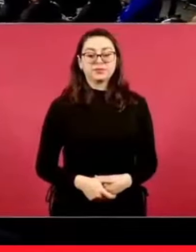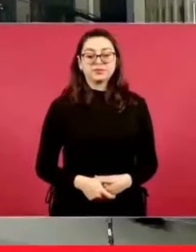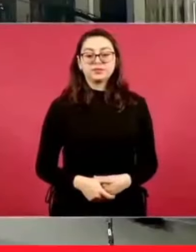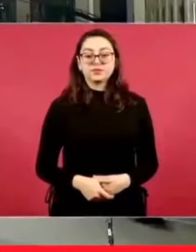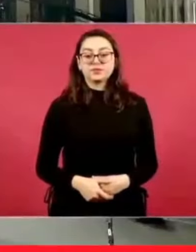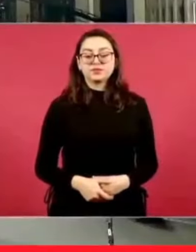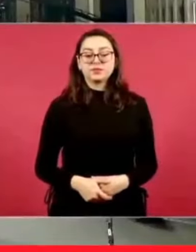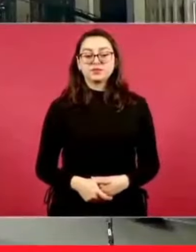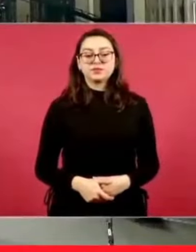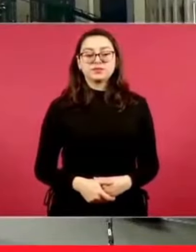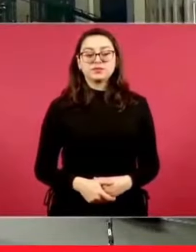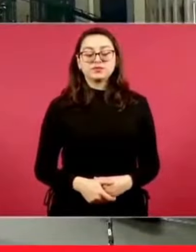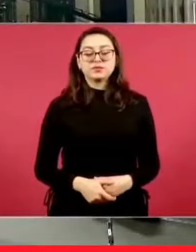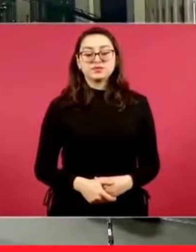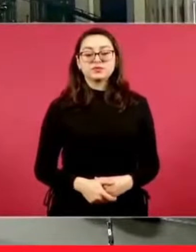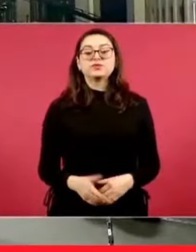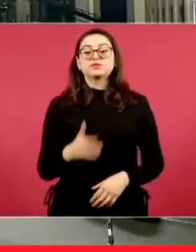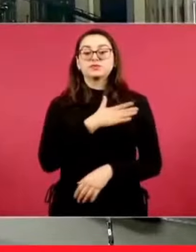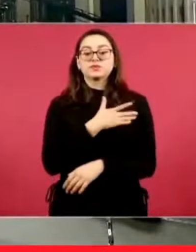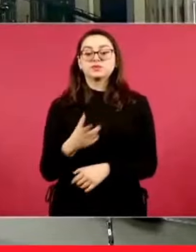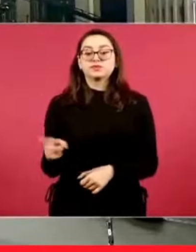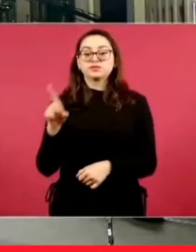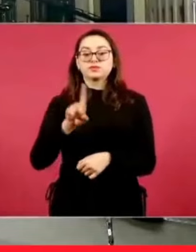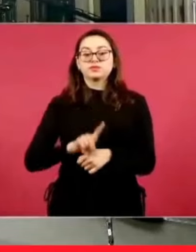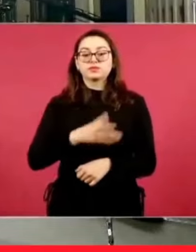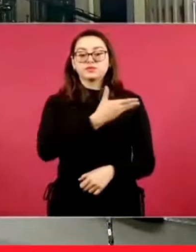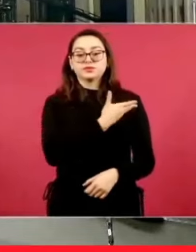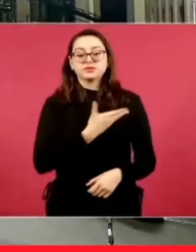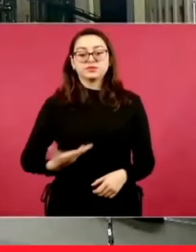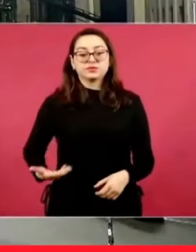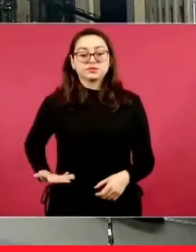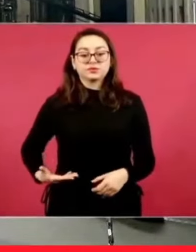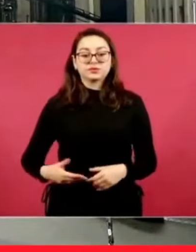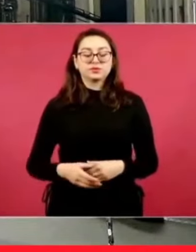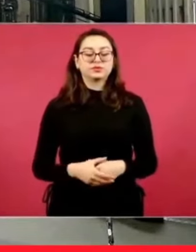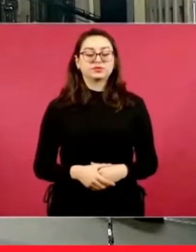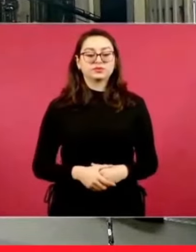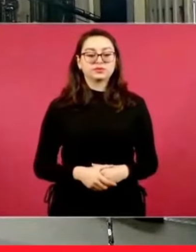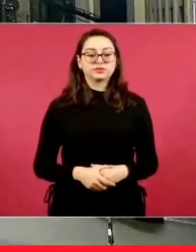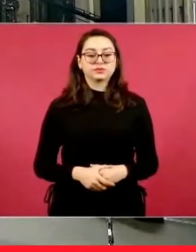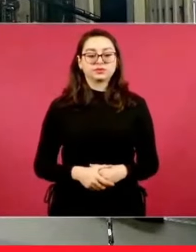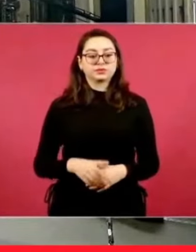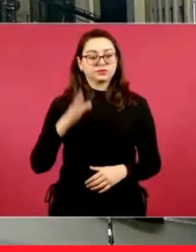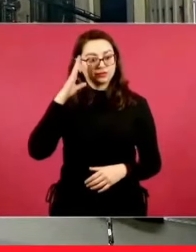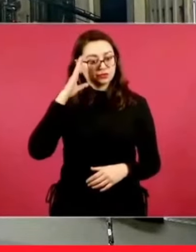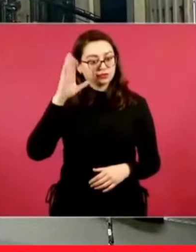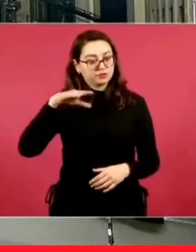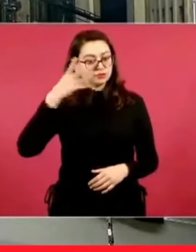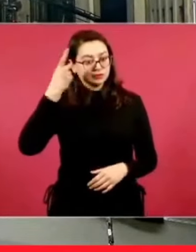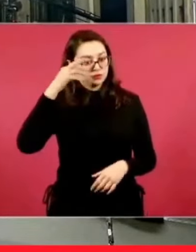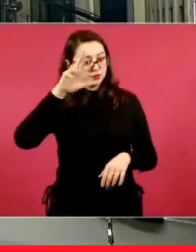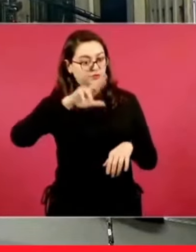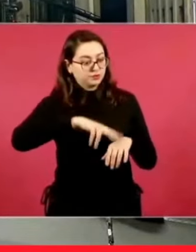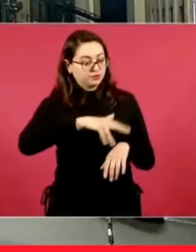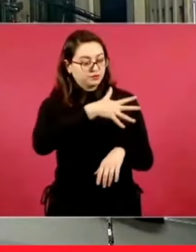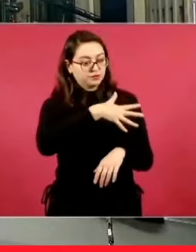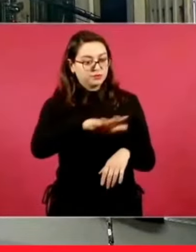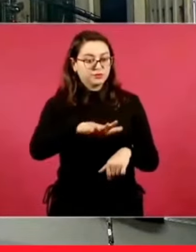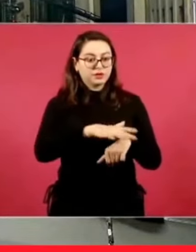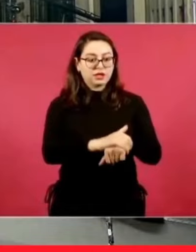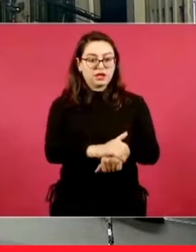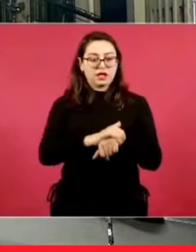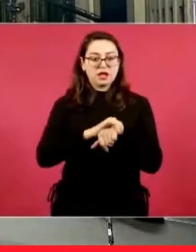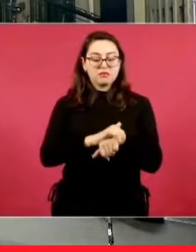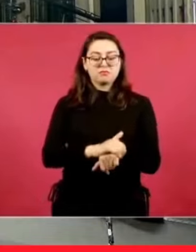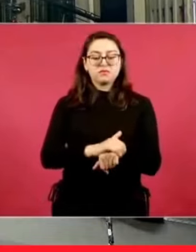Muy buenos días, presidente, señor director general, amigas y amigos